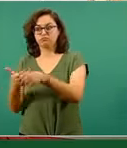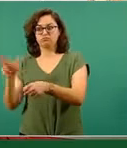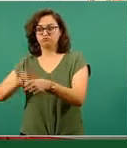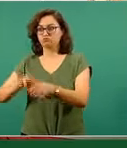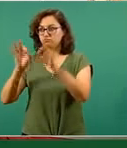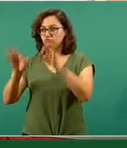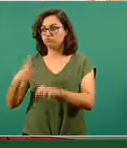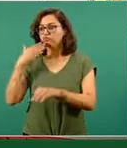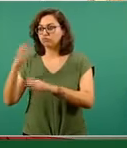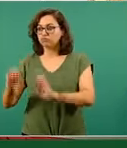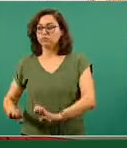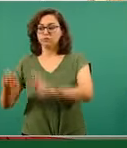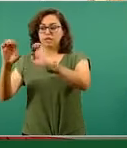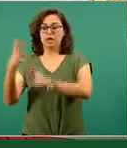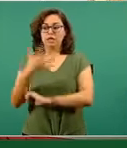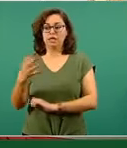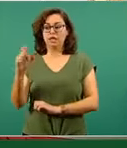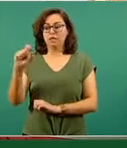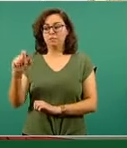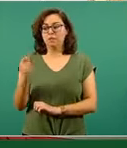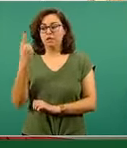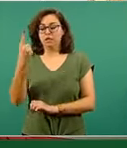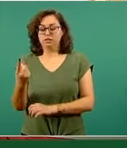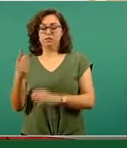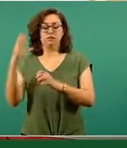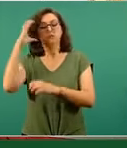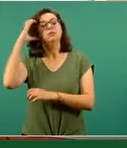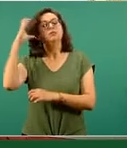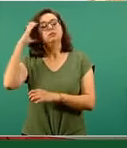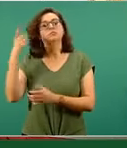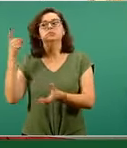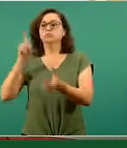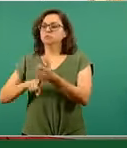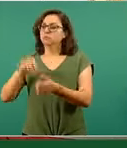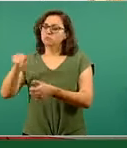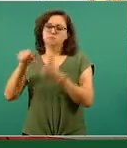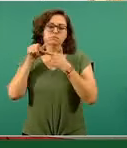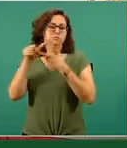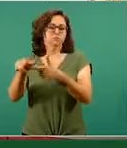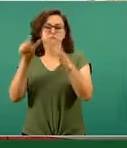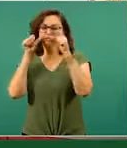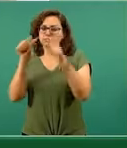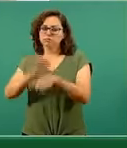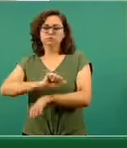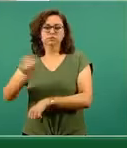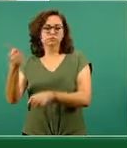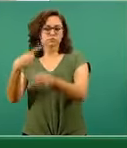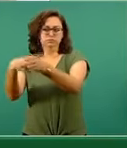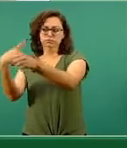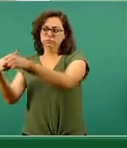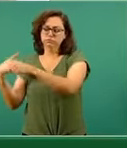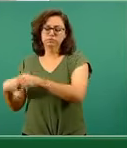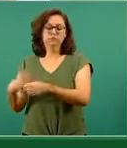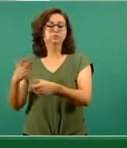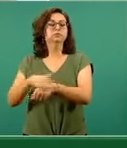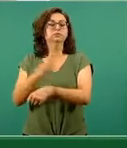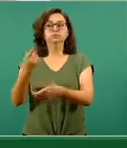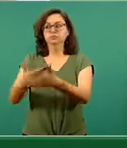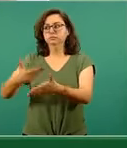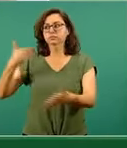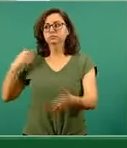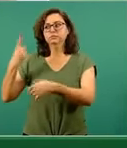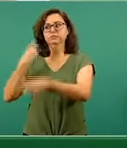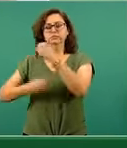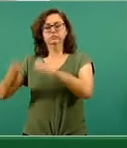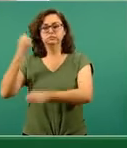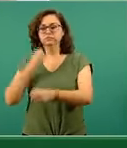con esas 521 camas, el Hospital de Alta Especialidad, puedan seguir atendiendo a aquellos pacientes que durante la pandemia pues se quedaron